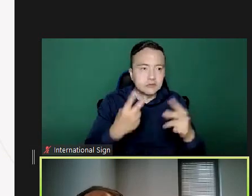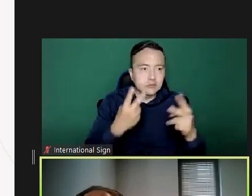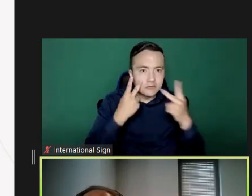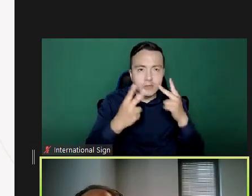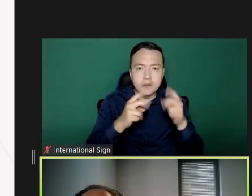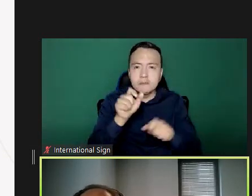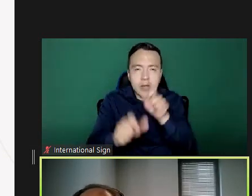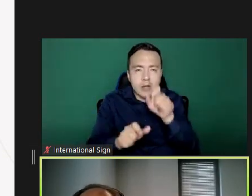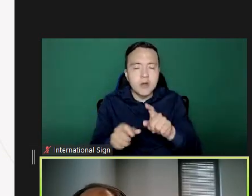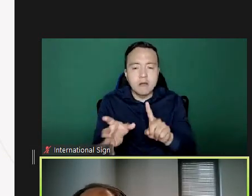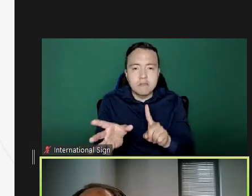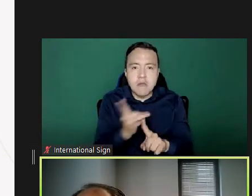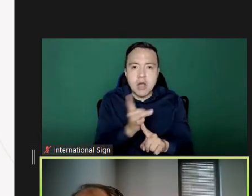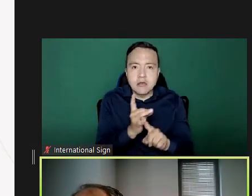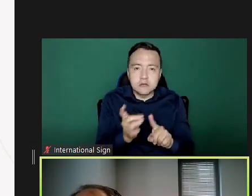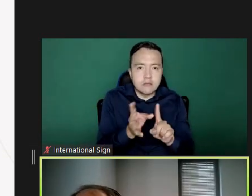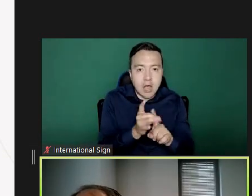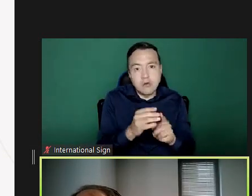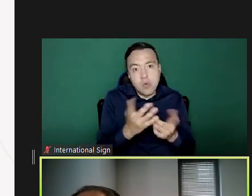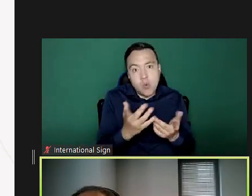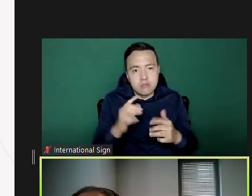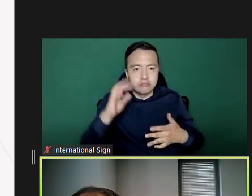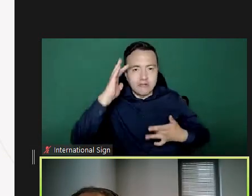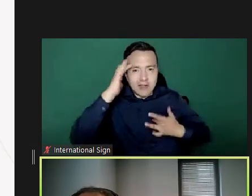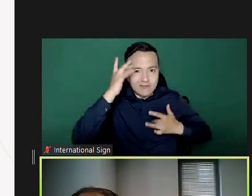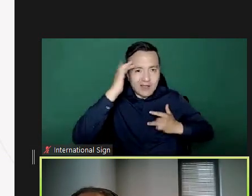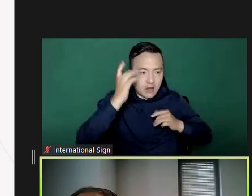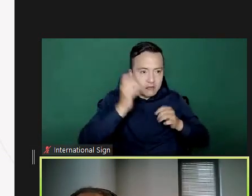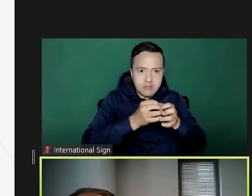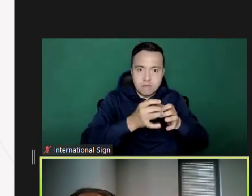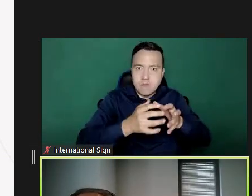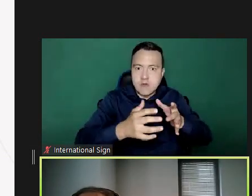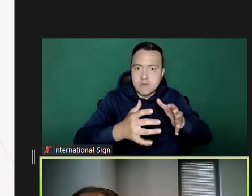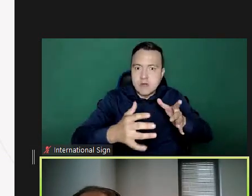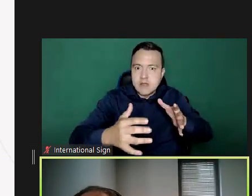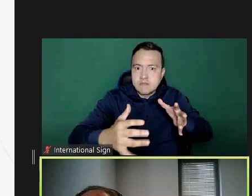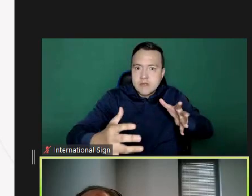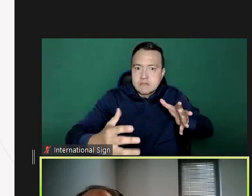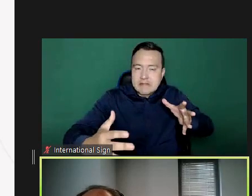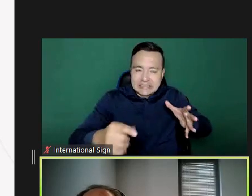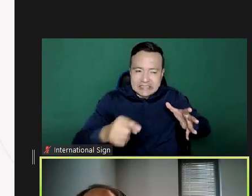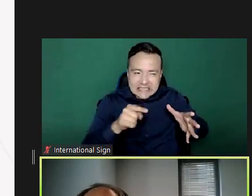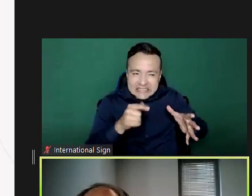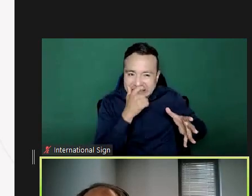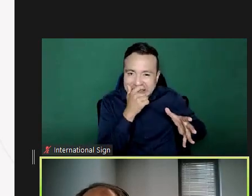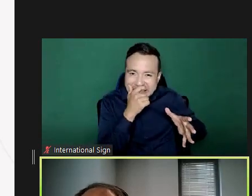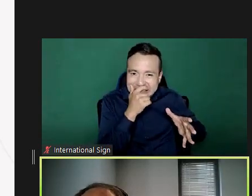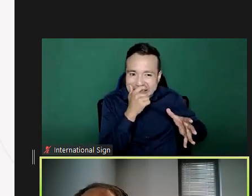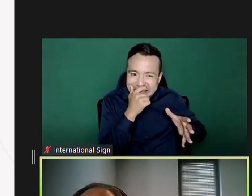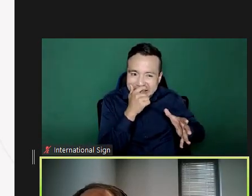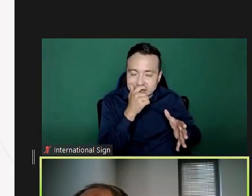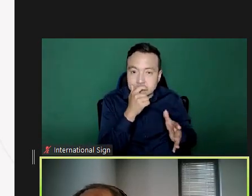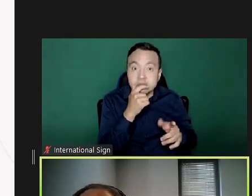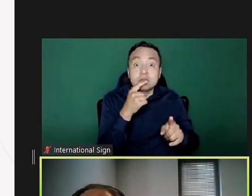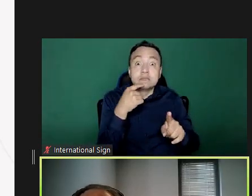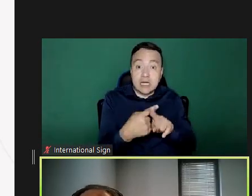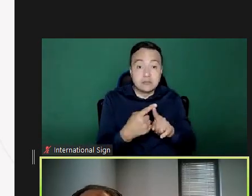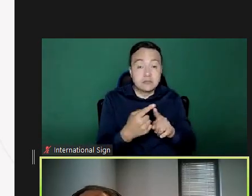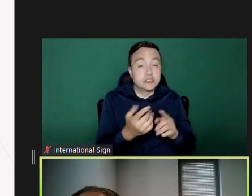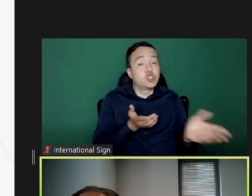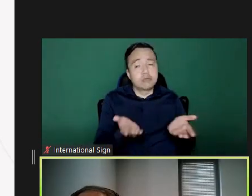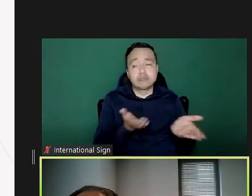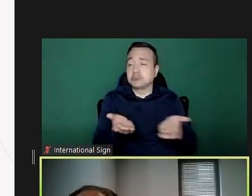con condiciones que amenazaban su vida. Además, hubo una disrupción en la entrega de servicios. Ahora estamos